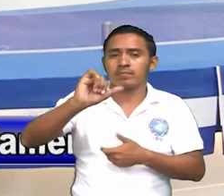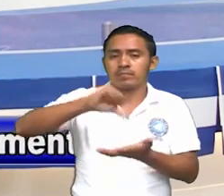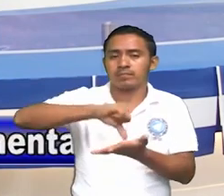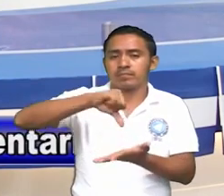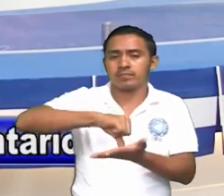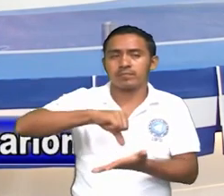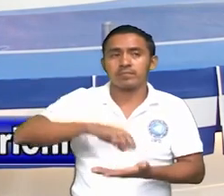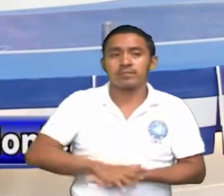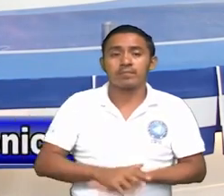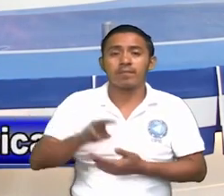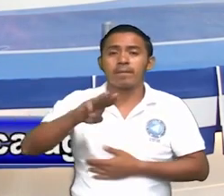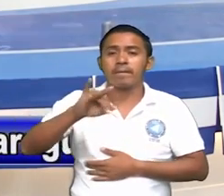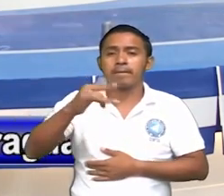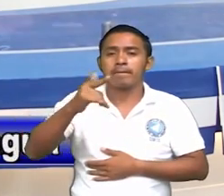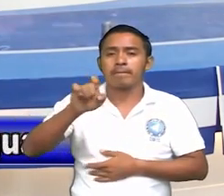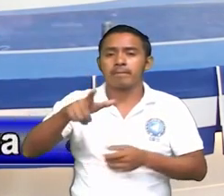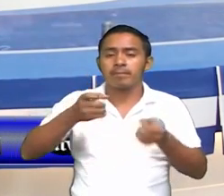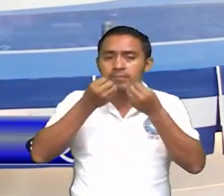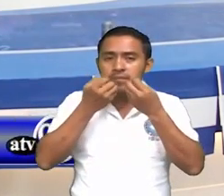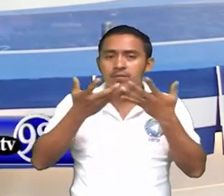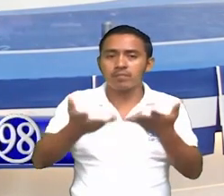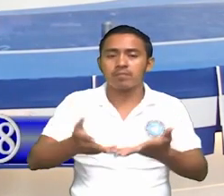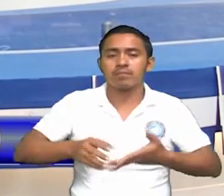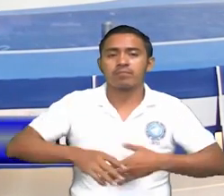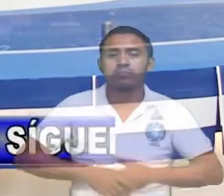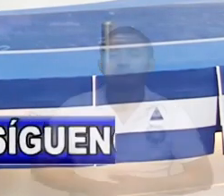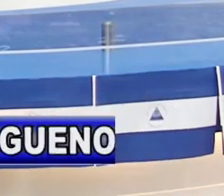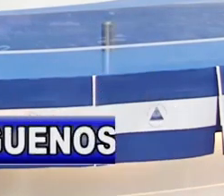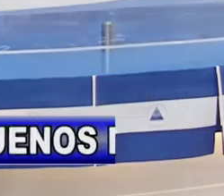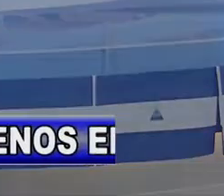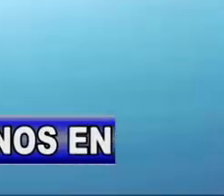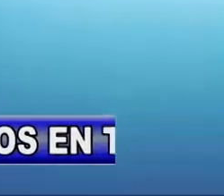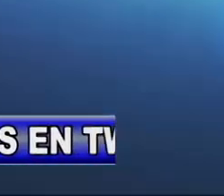Irán. Miguel Carranza Mena con los detalles de esta información.